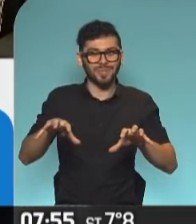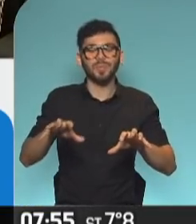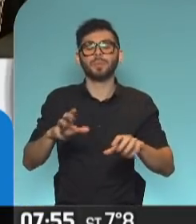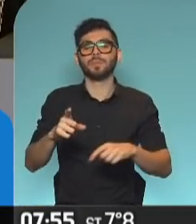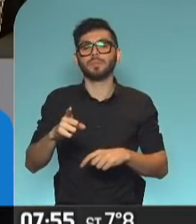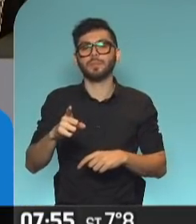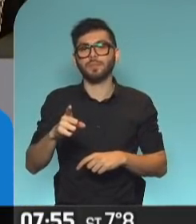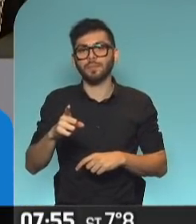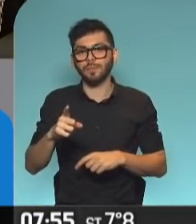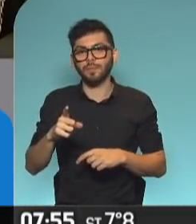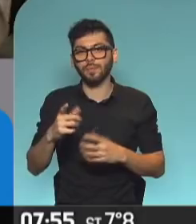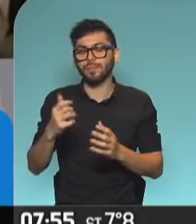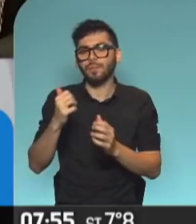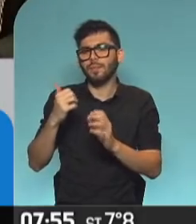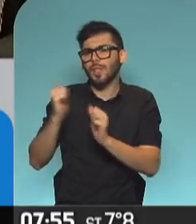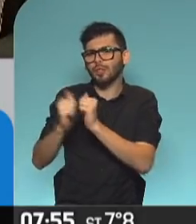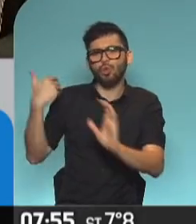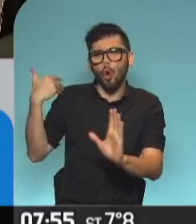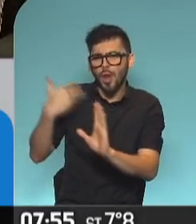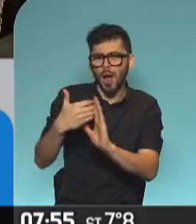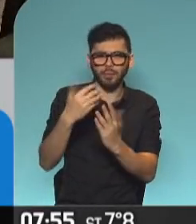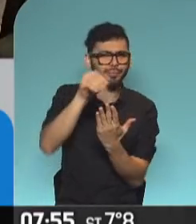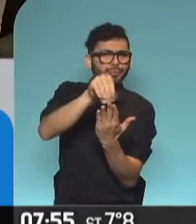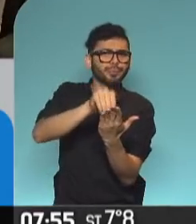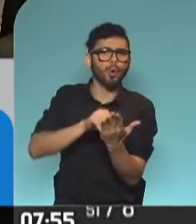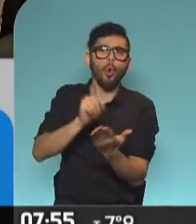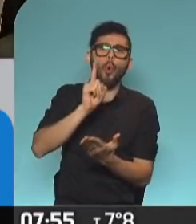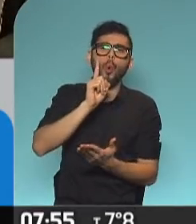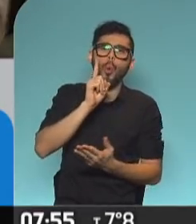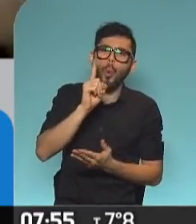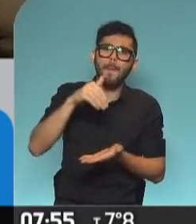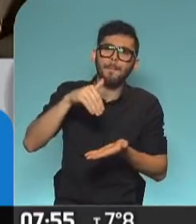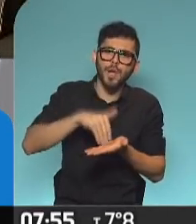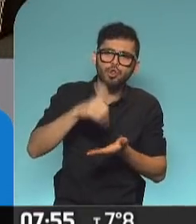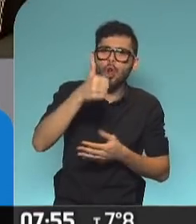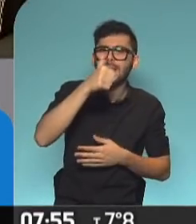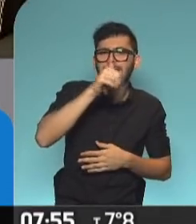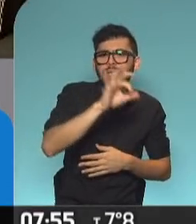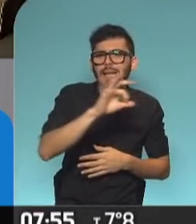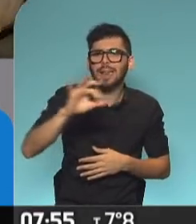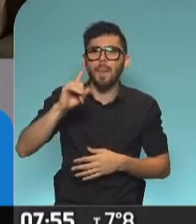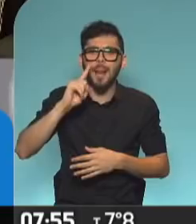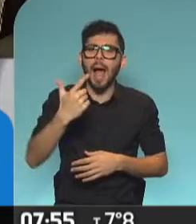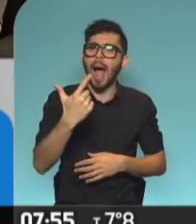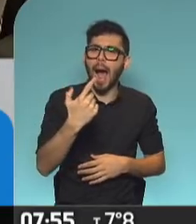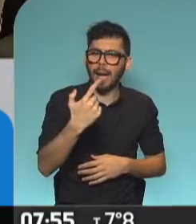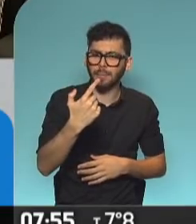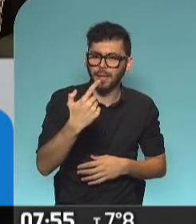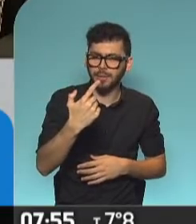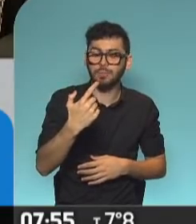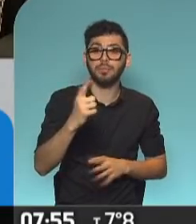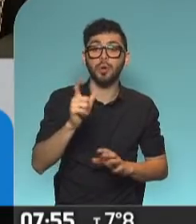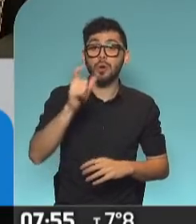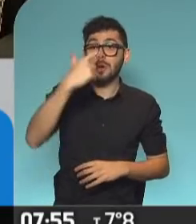hay históricamente en nuestras bases de datos figuran 1.600.000 armas registradas, y teniendo en cuenta que los legítimos usuarios